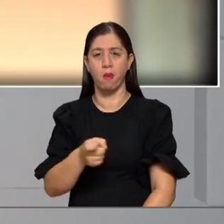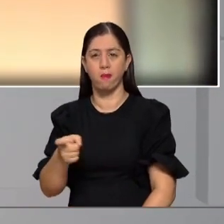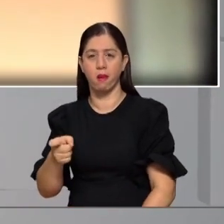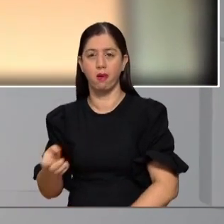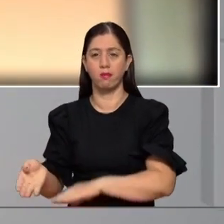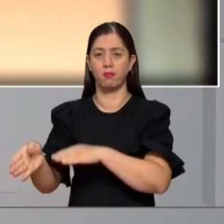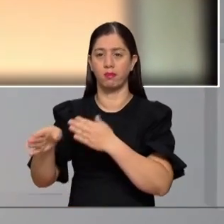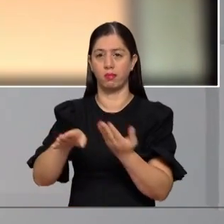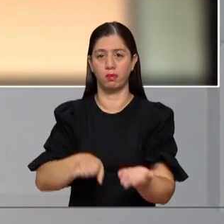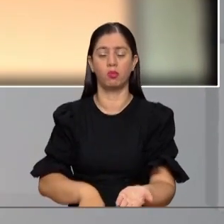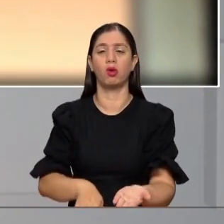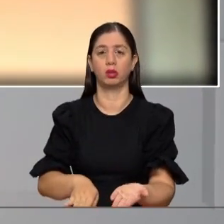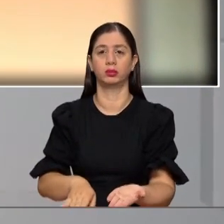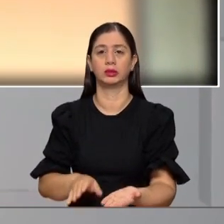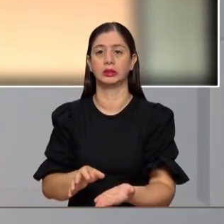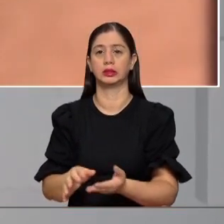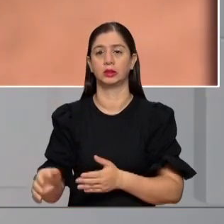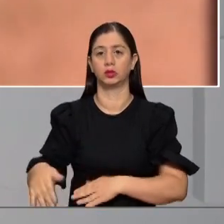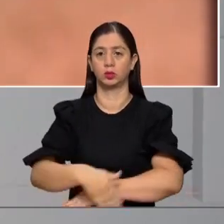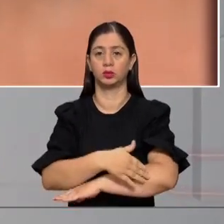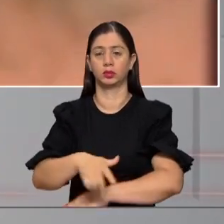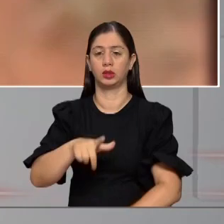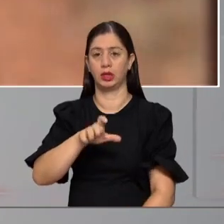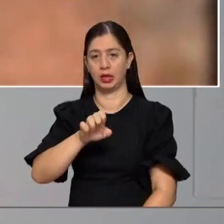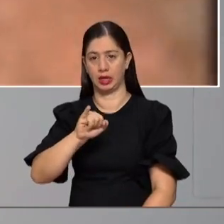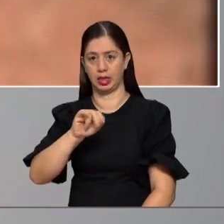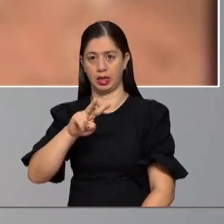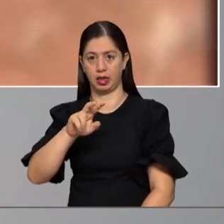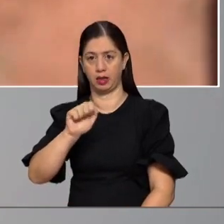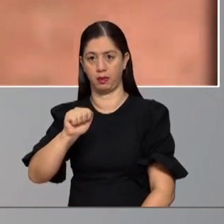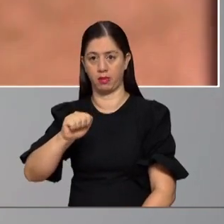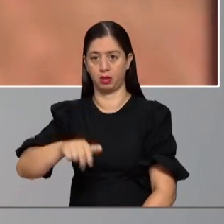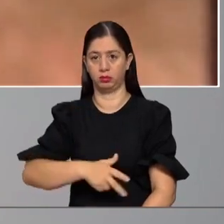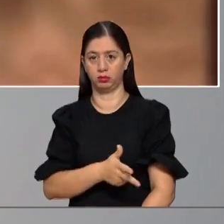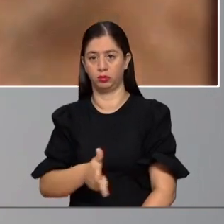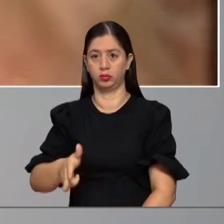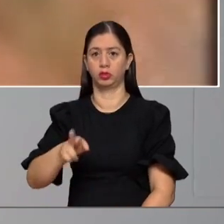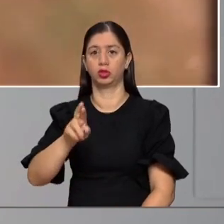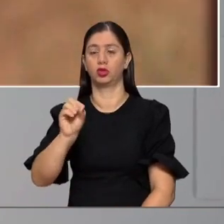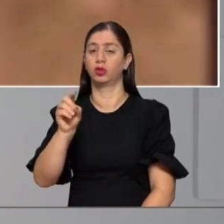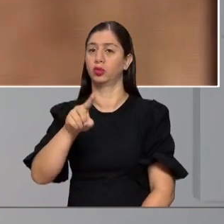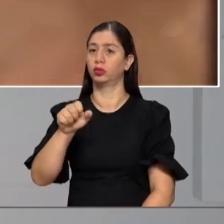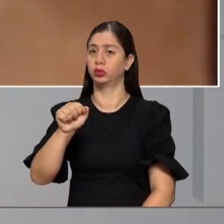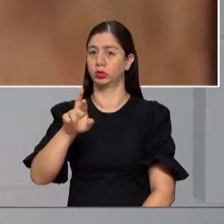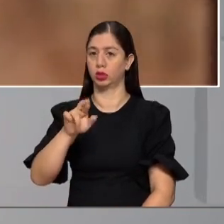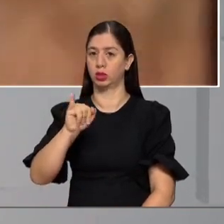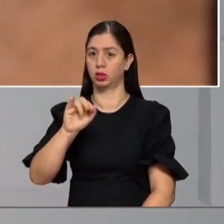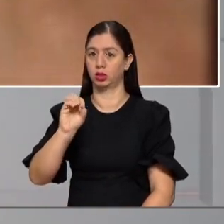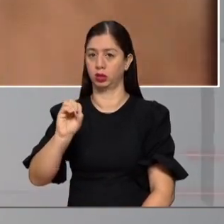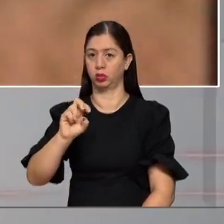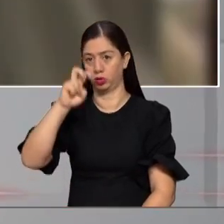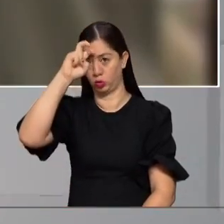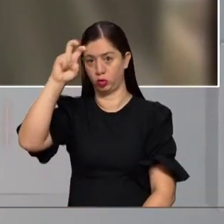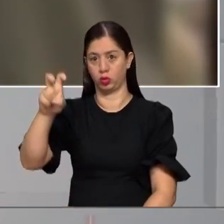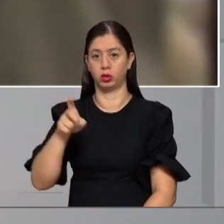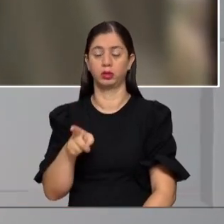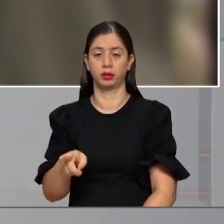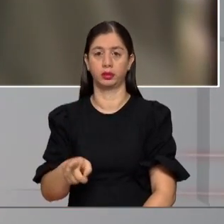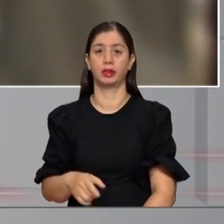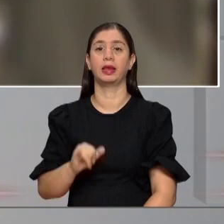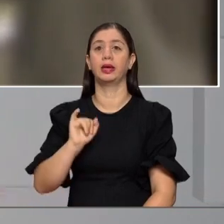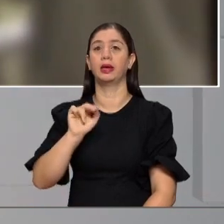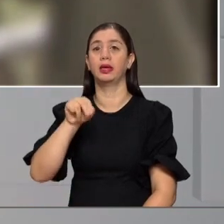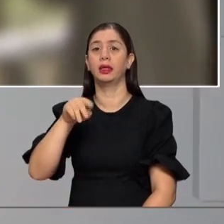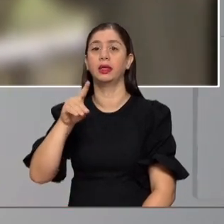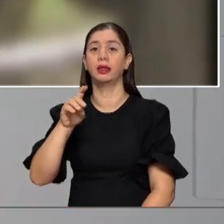en la vía que comunica a la vereda Leiva con el casco urbano de El Rosario, en el norte de esa región. Según Indepaz,